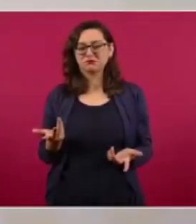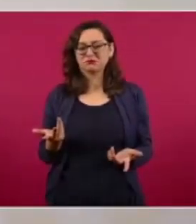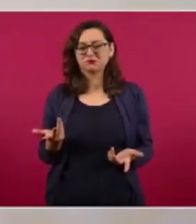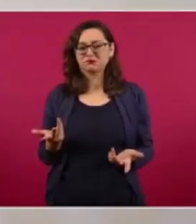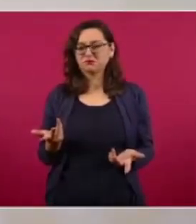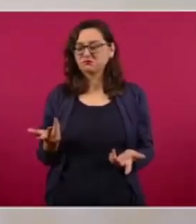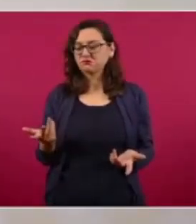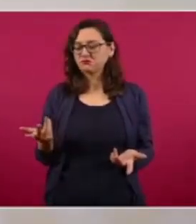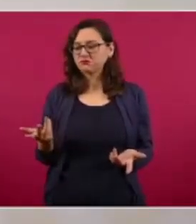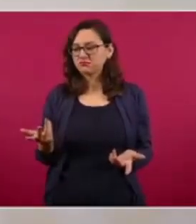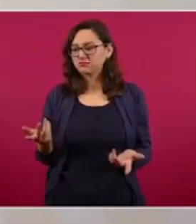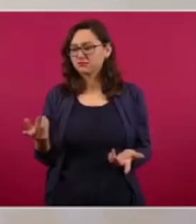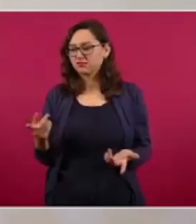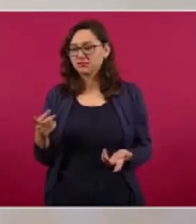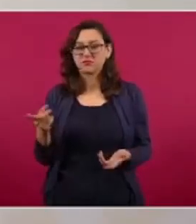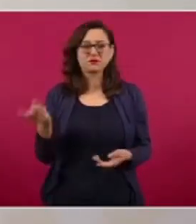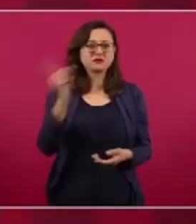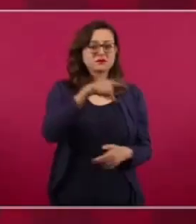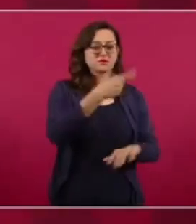son? 4 millones.